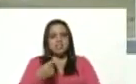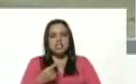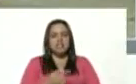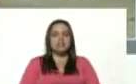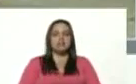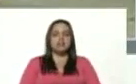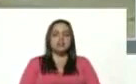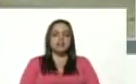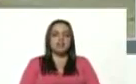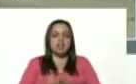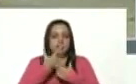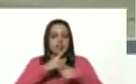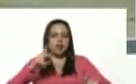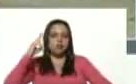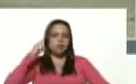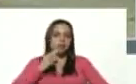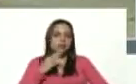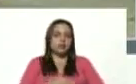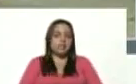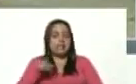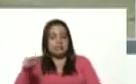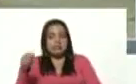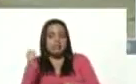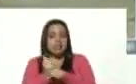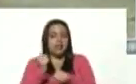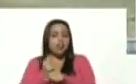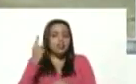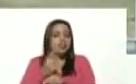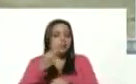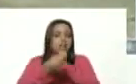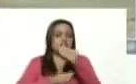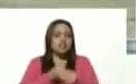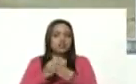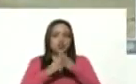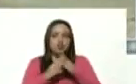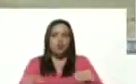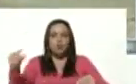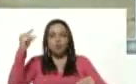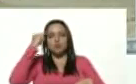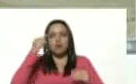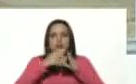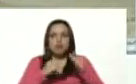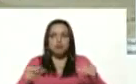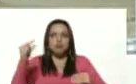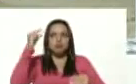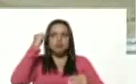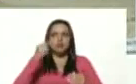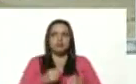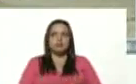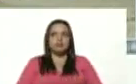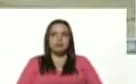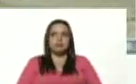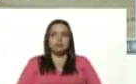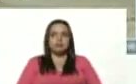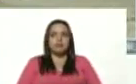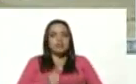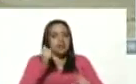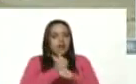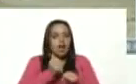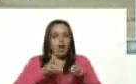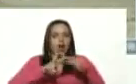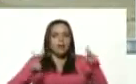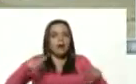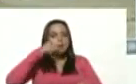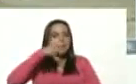Bolívar. Ahí está, mire, ese es el trabajo que hay que hacer todos los días. Todos los días. Trabajar por la paz del pueblo,